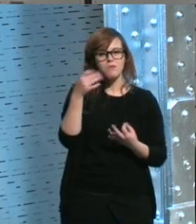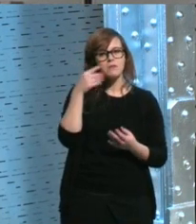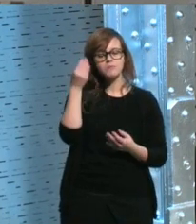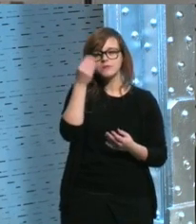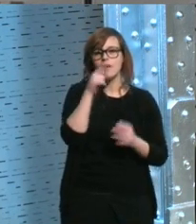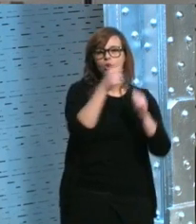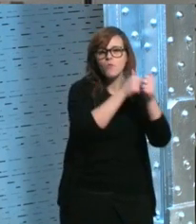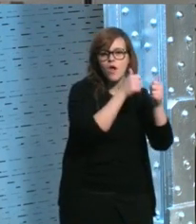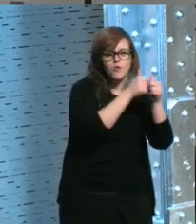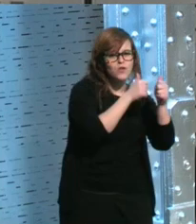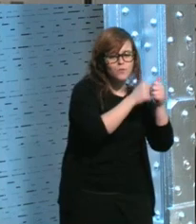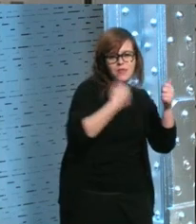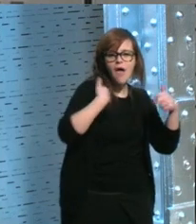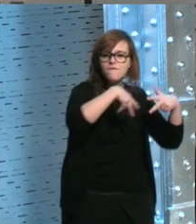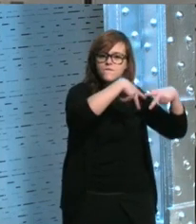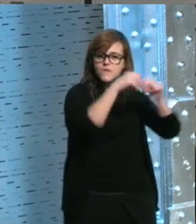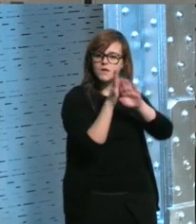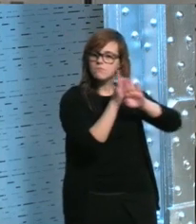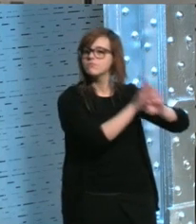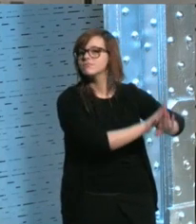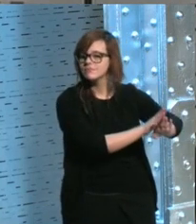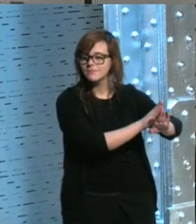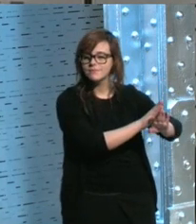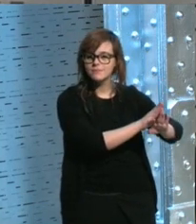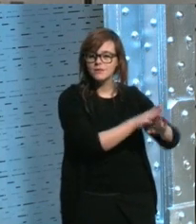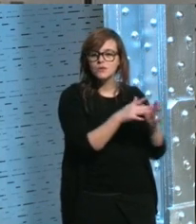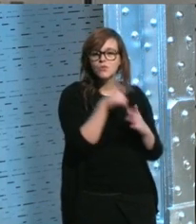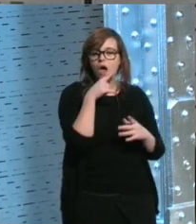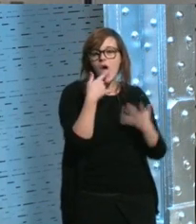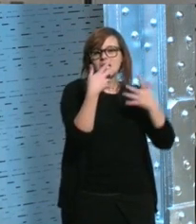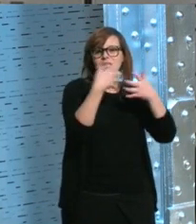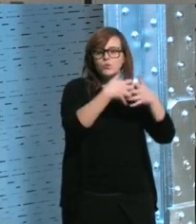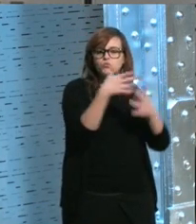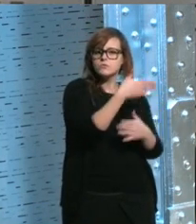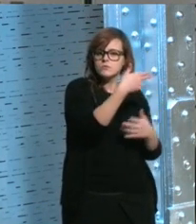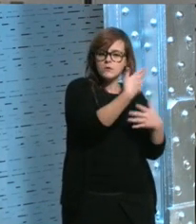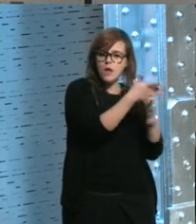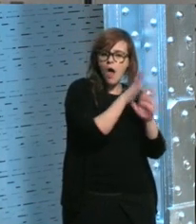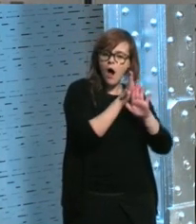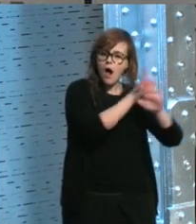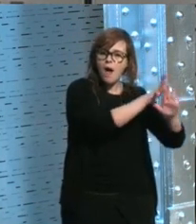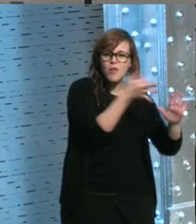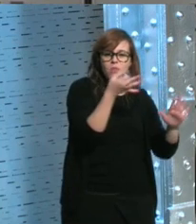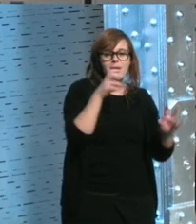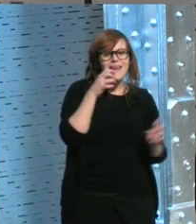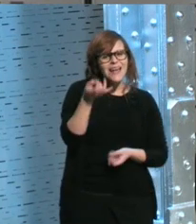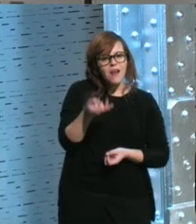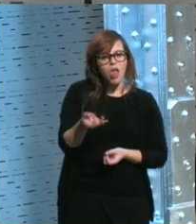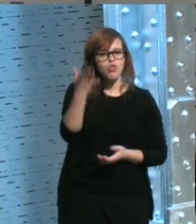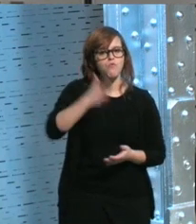copia, ciclo del mero desarrollo industrial, hay que empezar a crear su propio